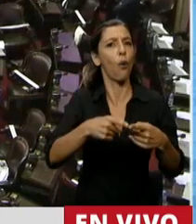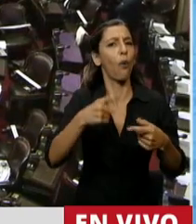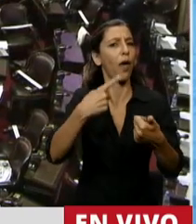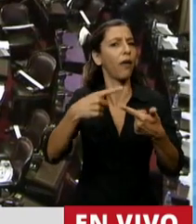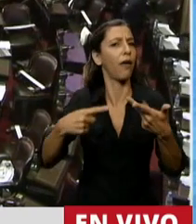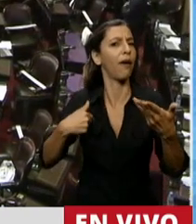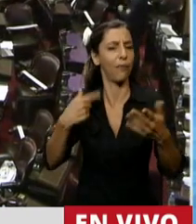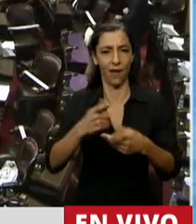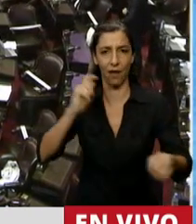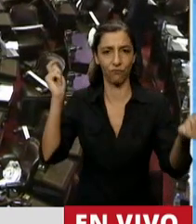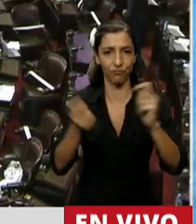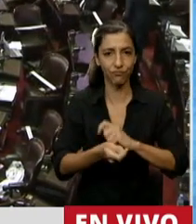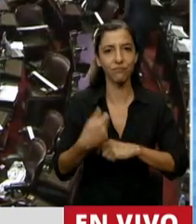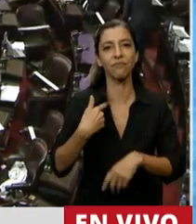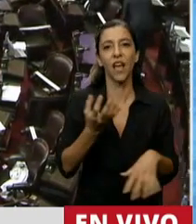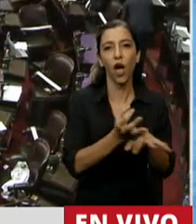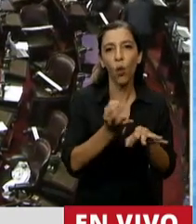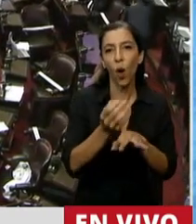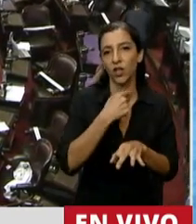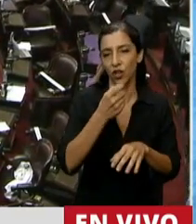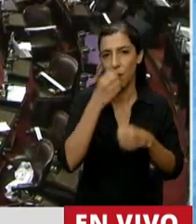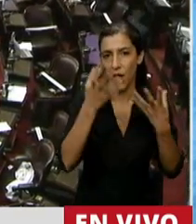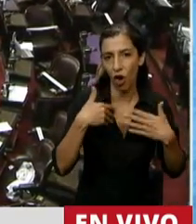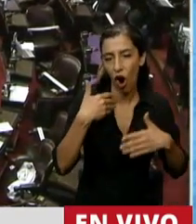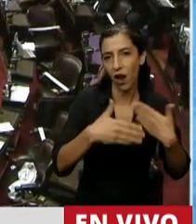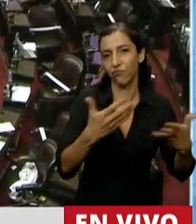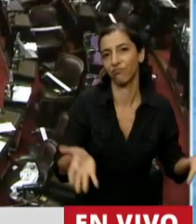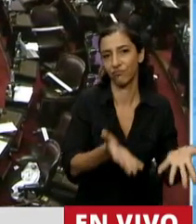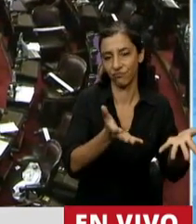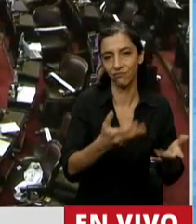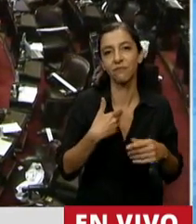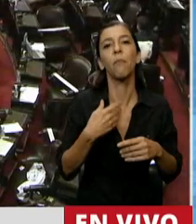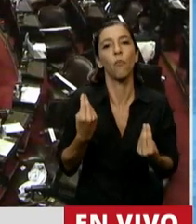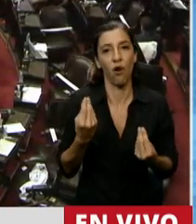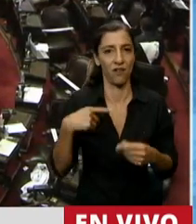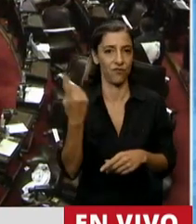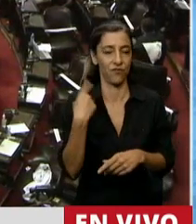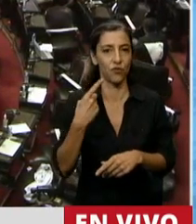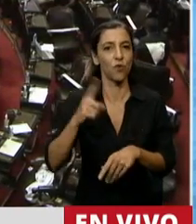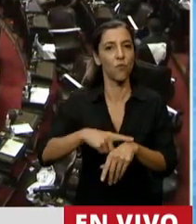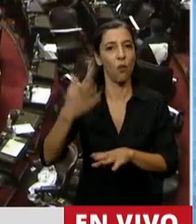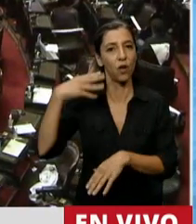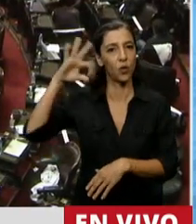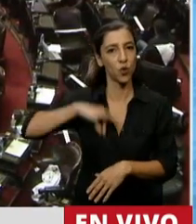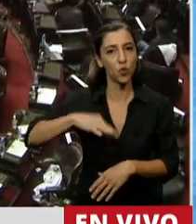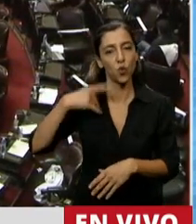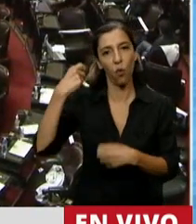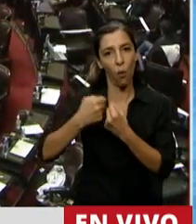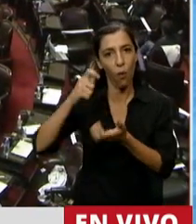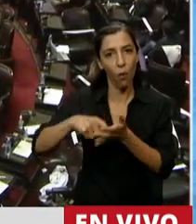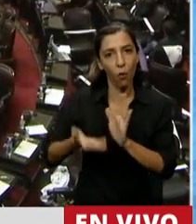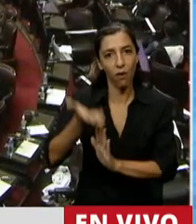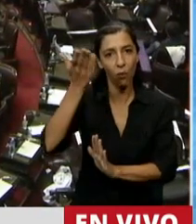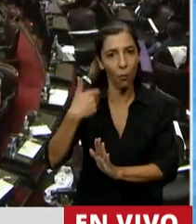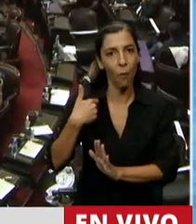recuperar y fortalecer el sistema educativo. Para eso pusimos en vigencia nuevamente las paritarias que estaban suspendidas, para eso pusimos